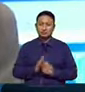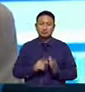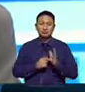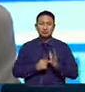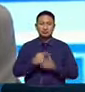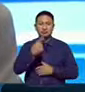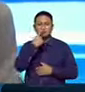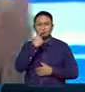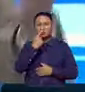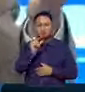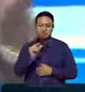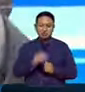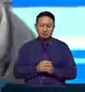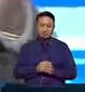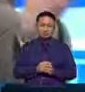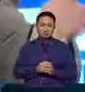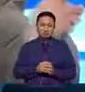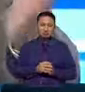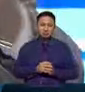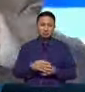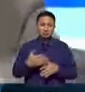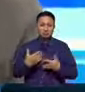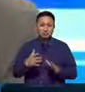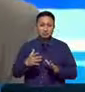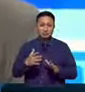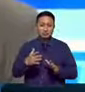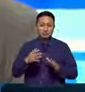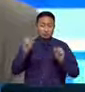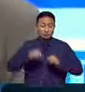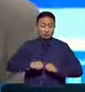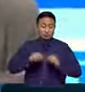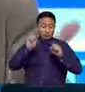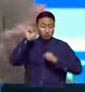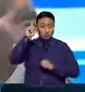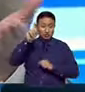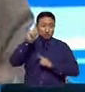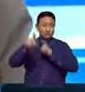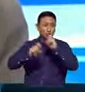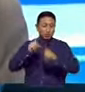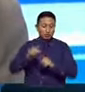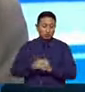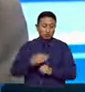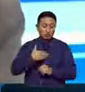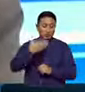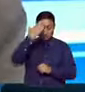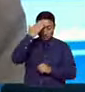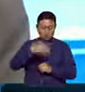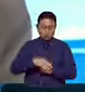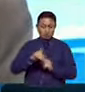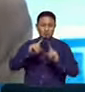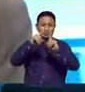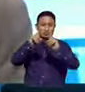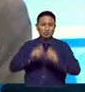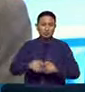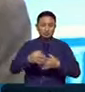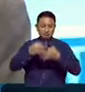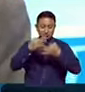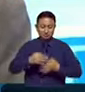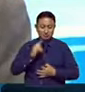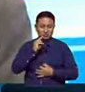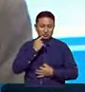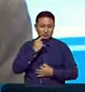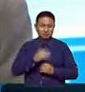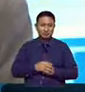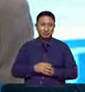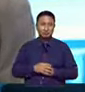la corrupción, hasta cuando hubo derecho de decir sobre las encuestas. Yo tengo conocimiento de una encuesta muy seria que se hizo la semana